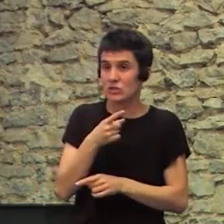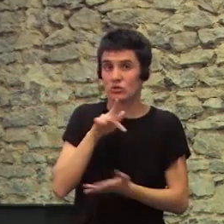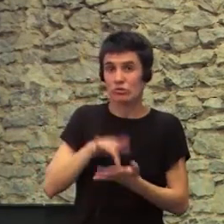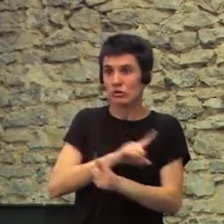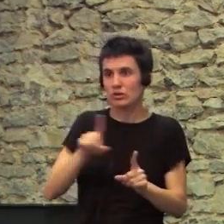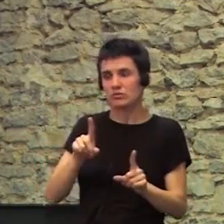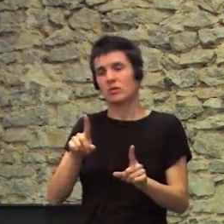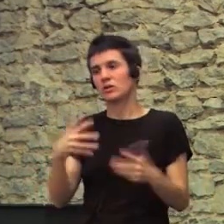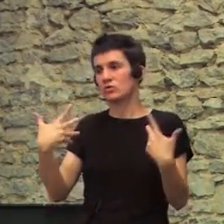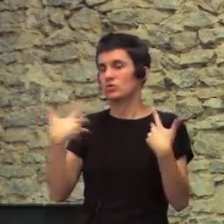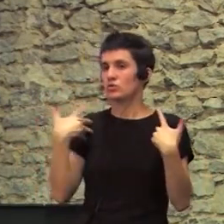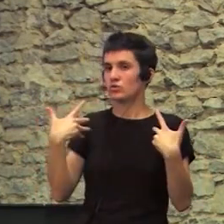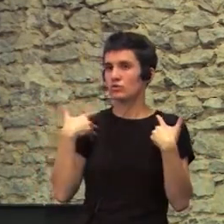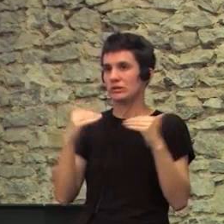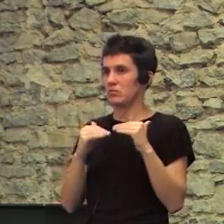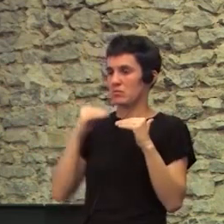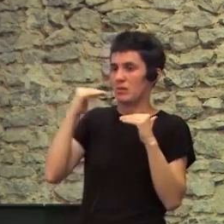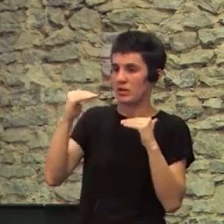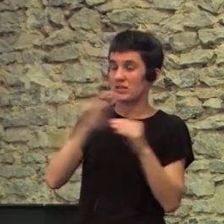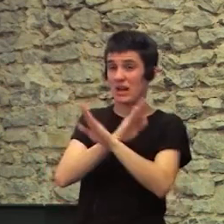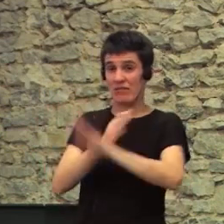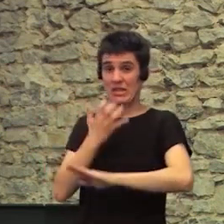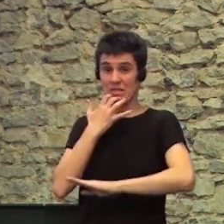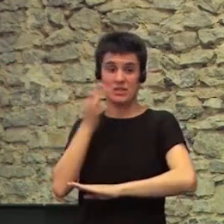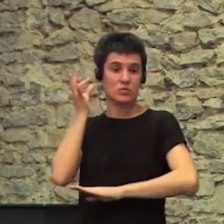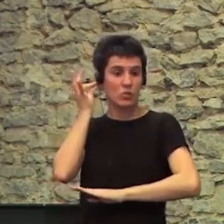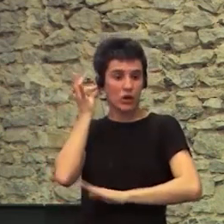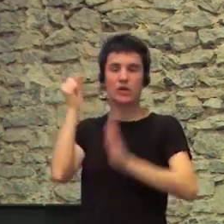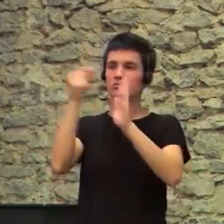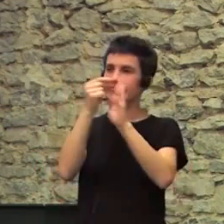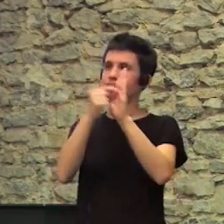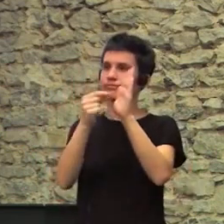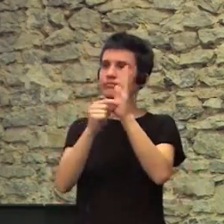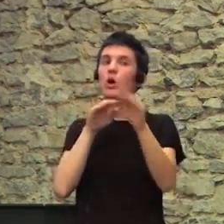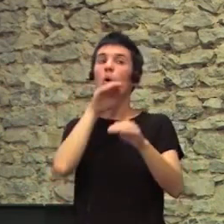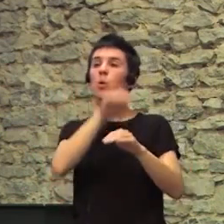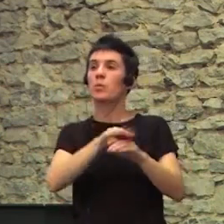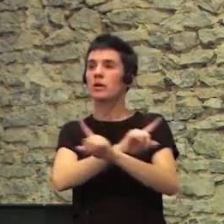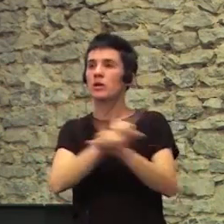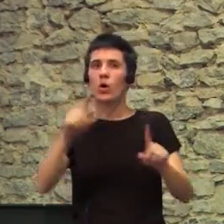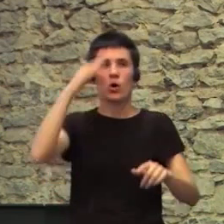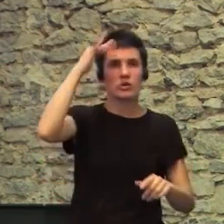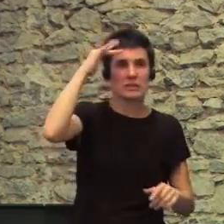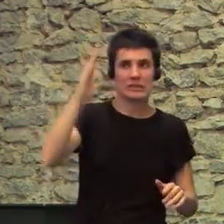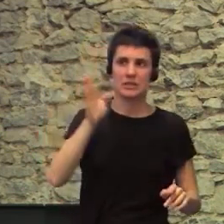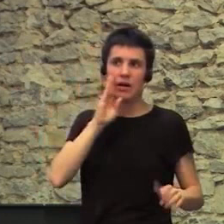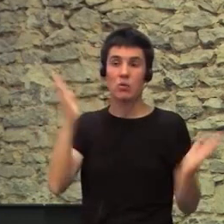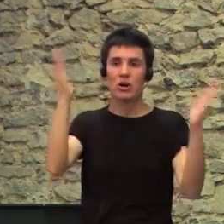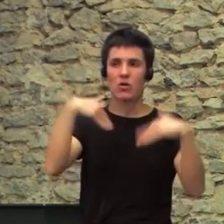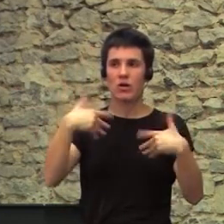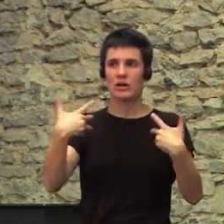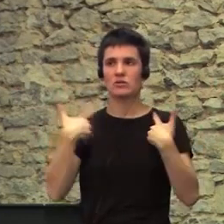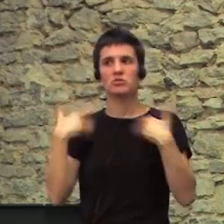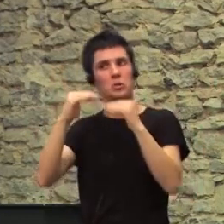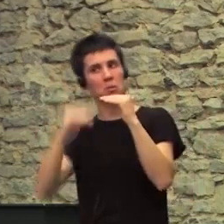Y las mujeres que de alguna forma se salían de esas obligaciones y no tenían esas expectativas, el sufrimiento era menor.